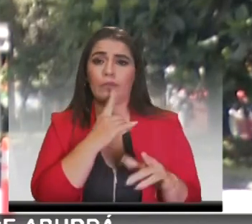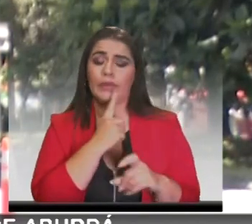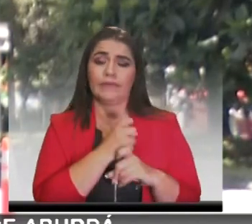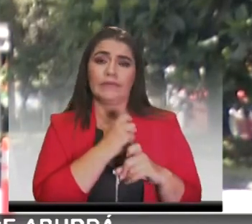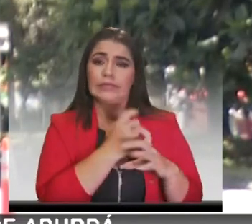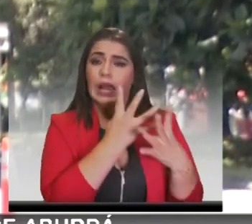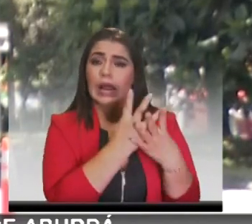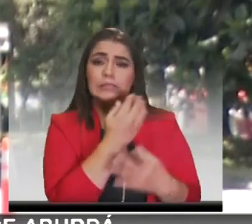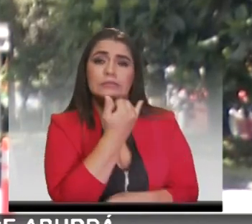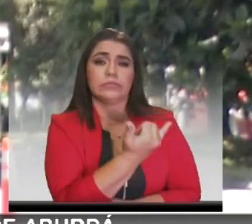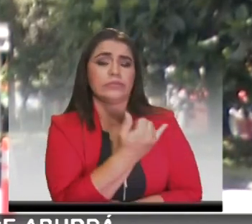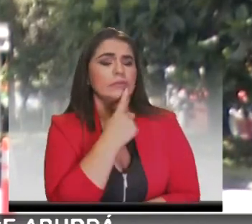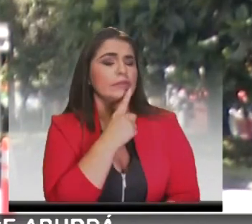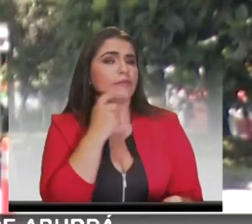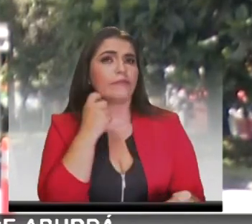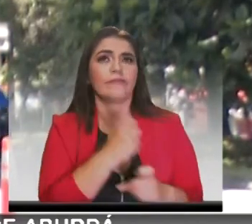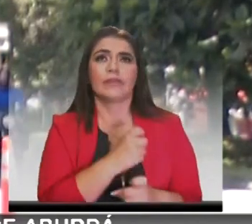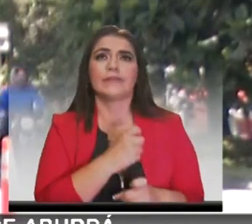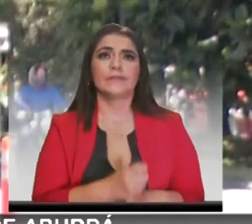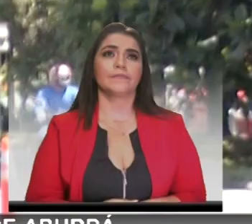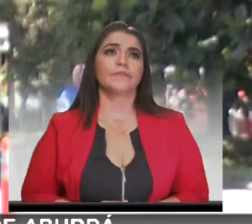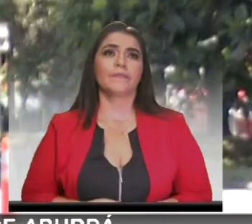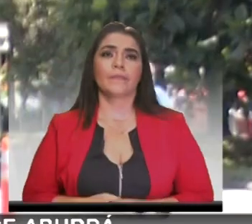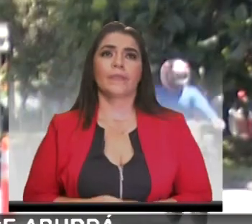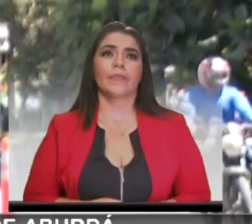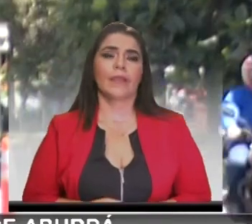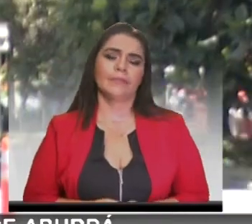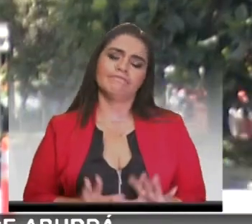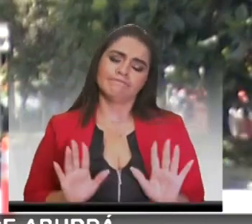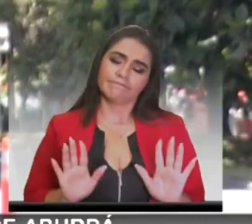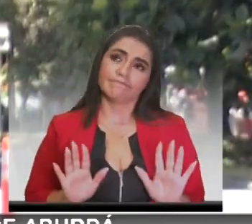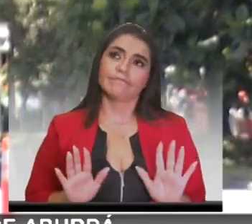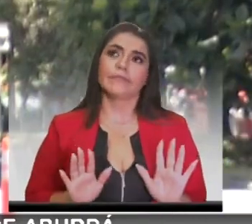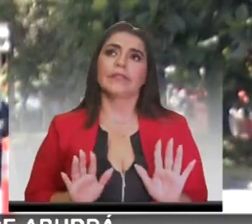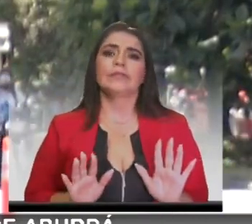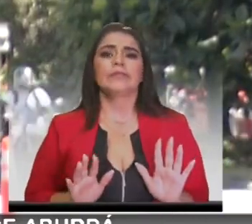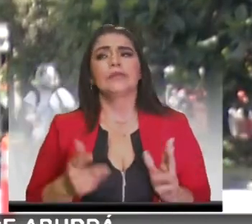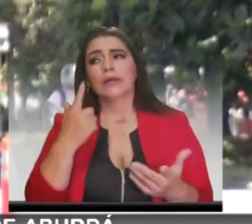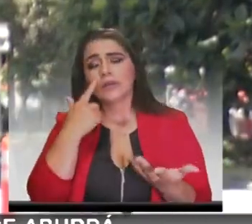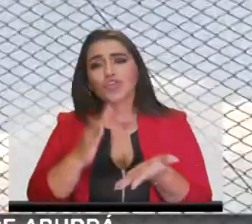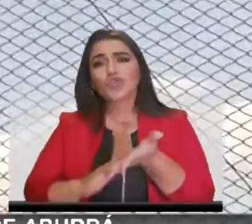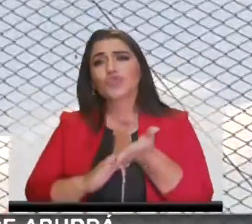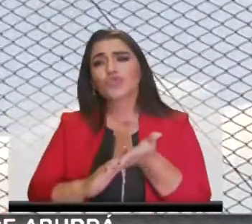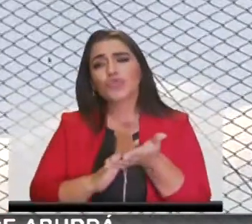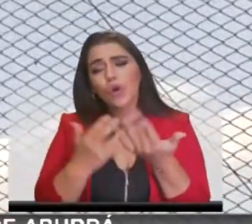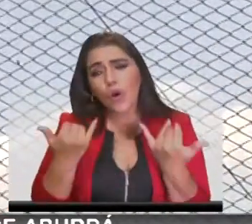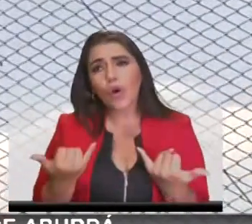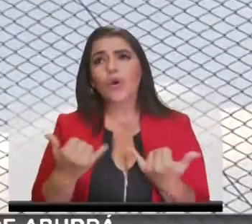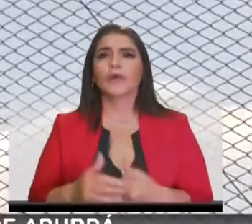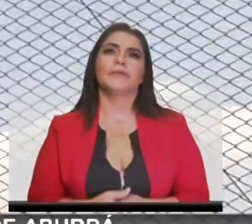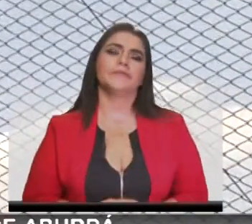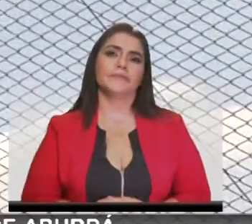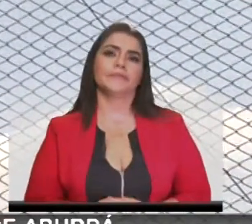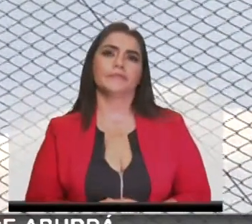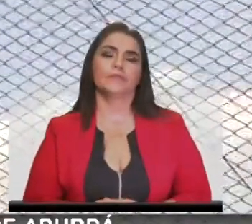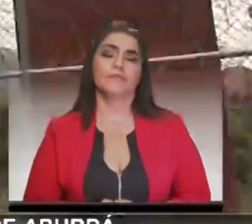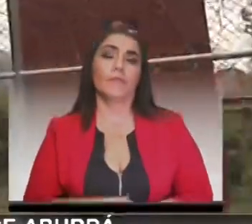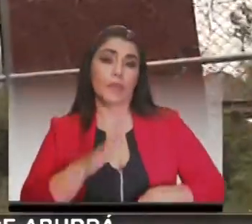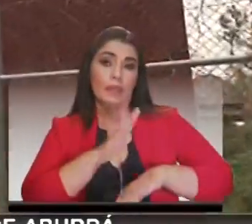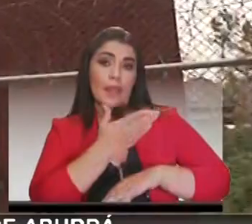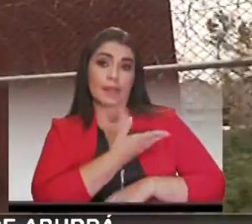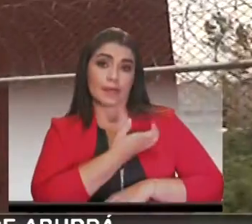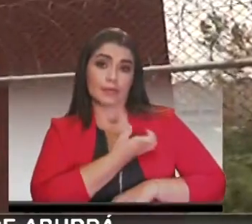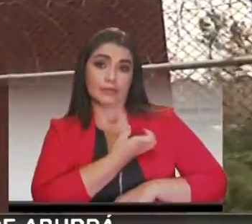cárcel de La Paz, ese centro penitenciario, y por eso decimos vengan, actúen rápidamente. El mandatario también indicó que